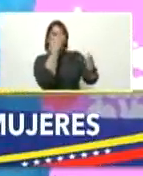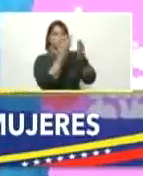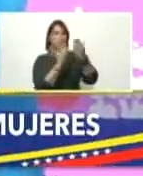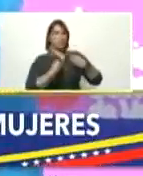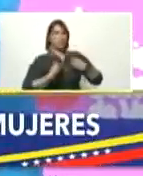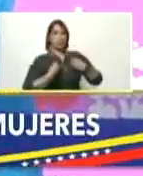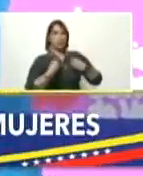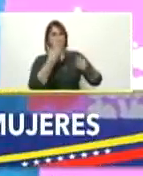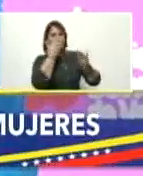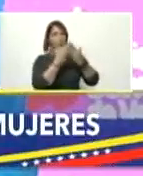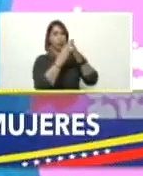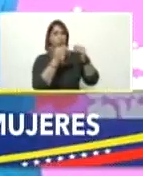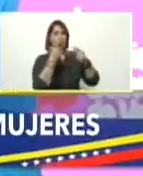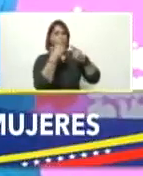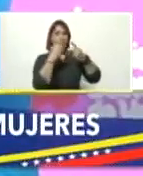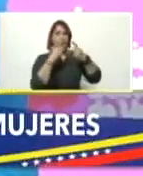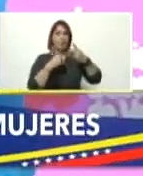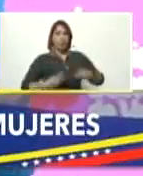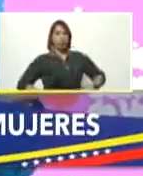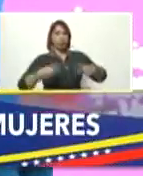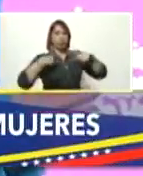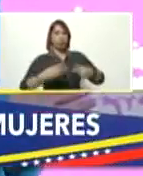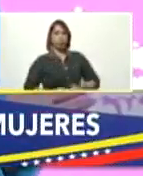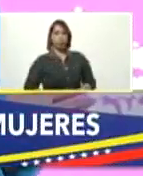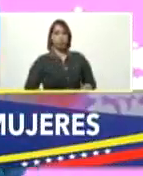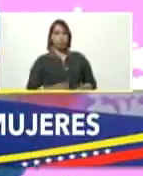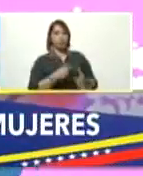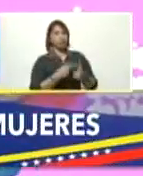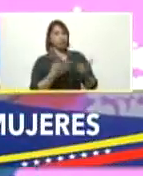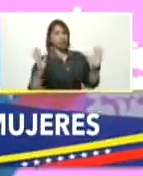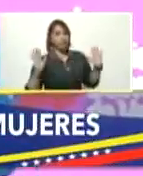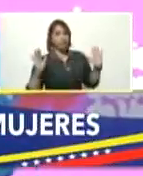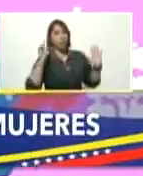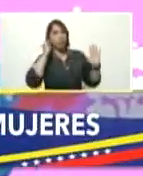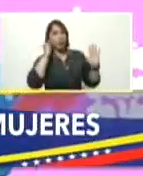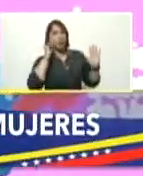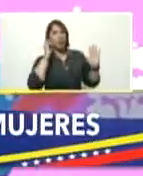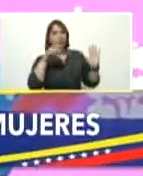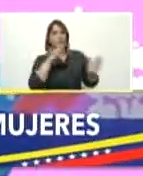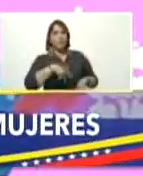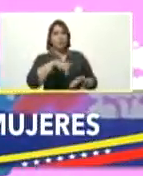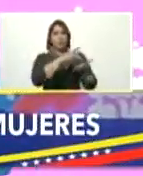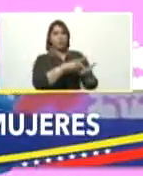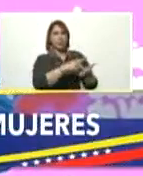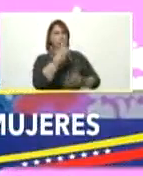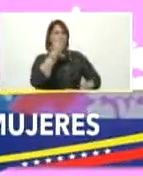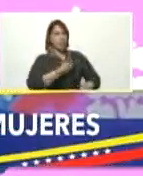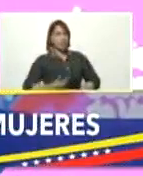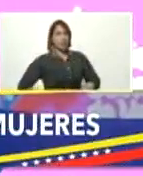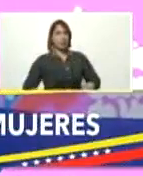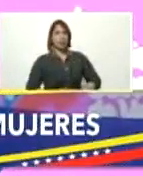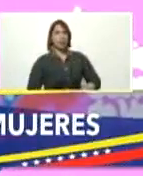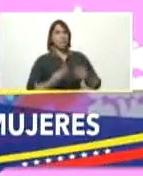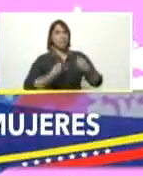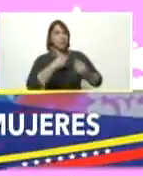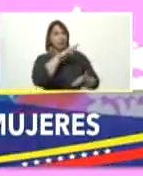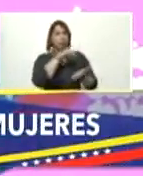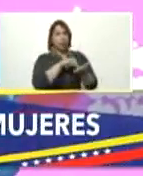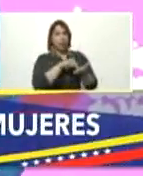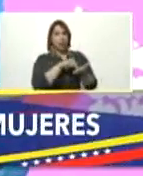todos los aspectos de la humanidad. Así que, bueno, la mujer y su participación, presidente, en la vida